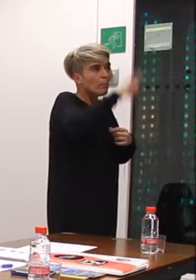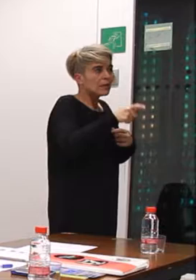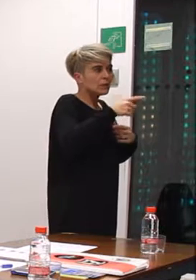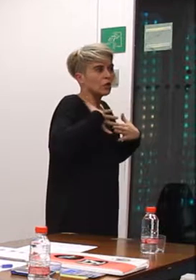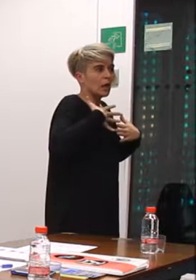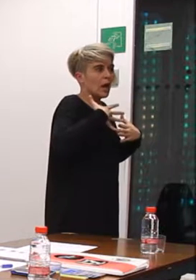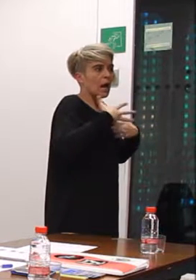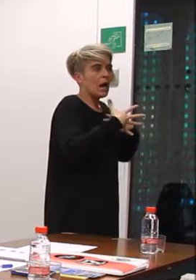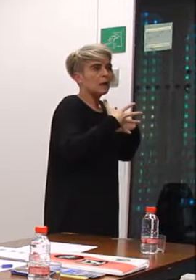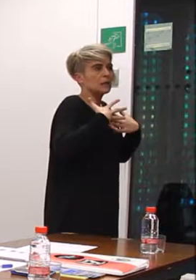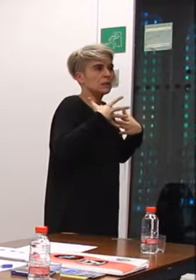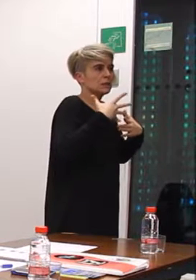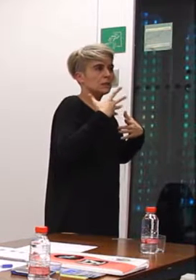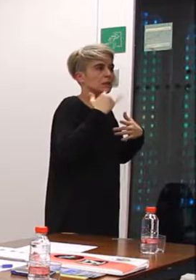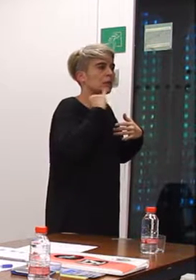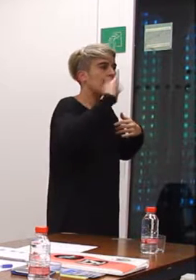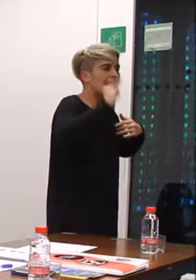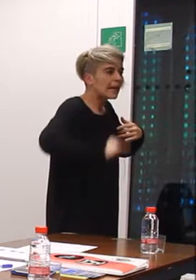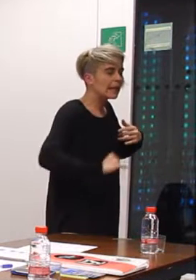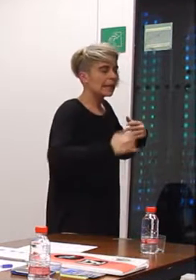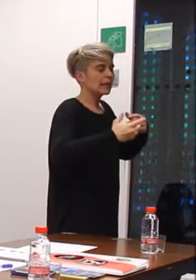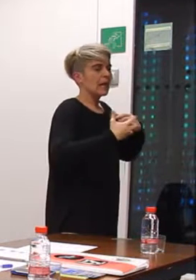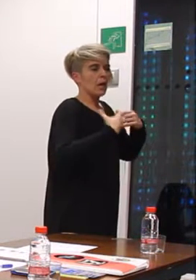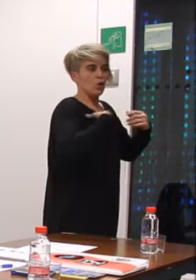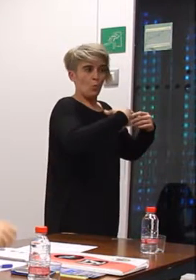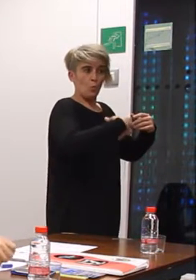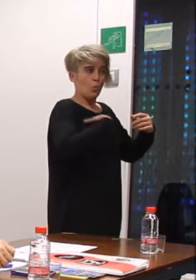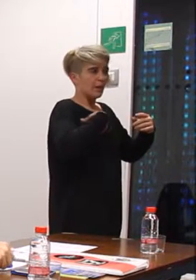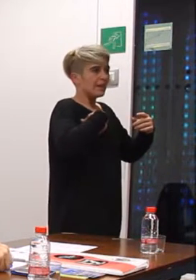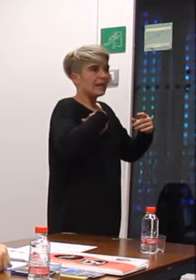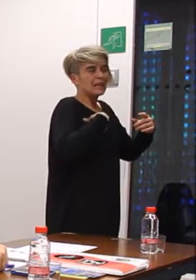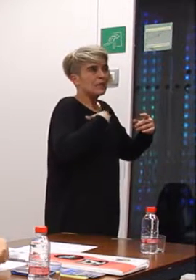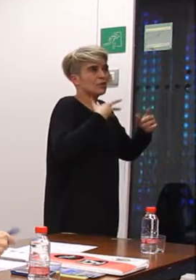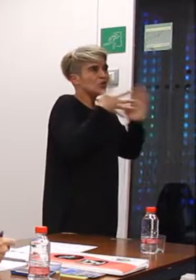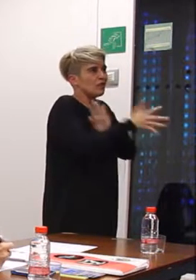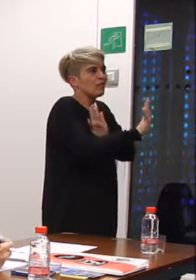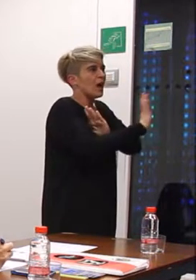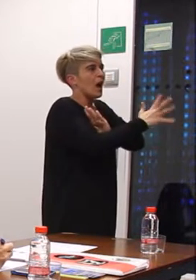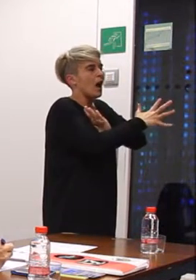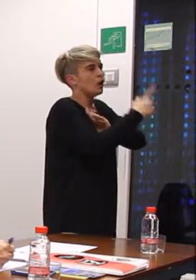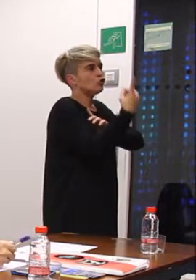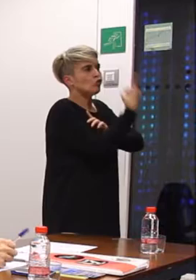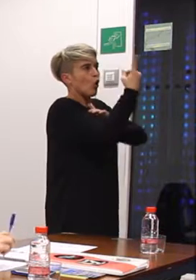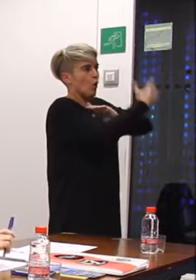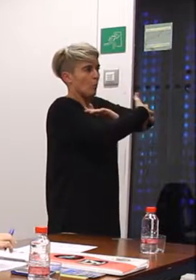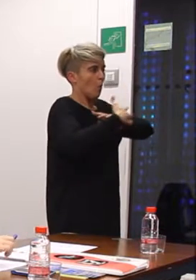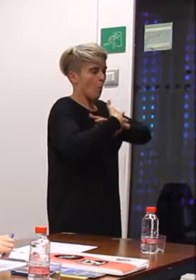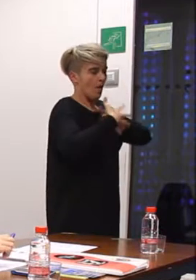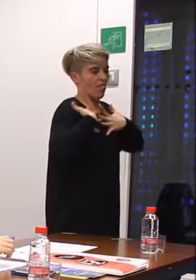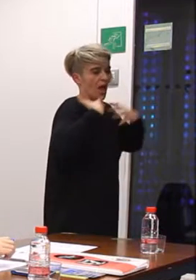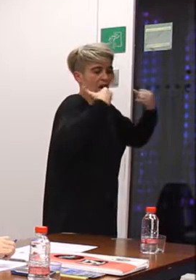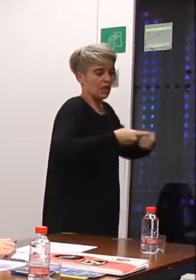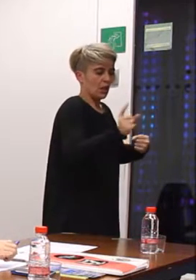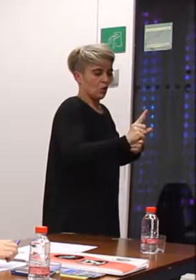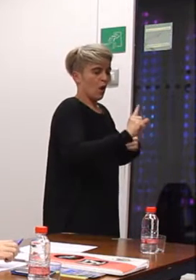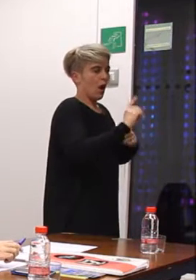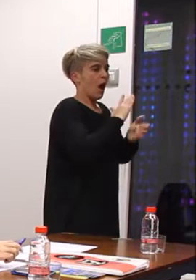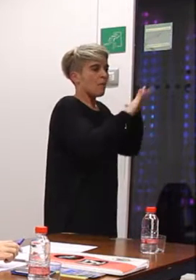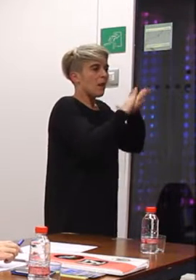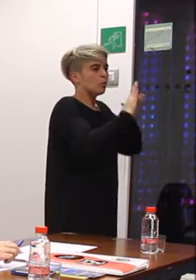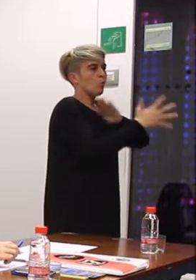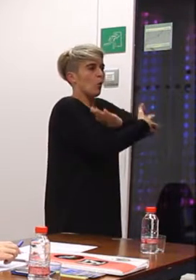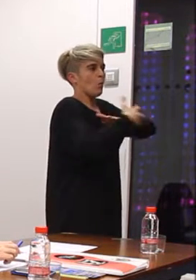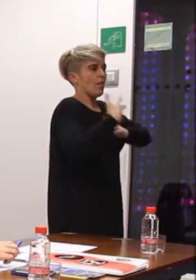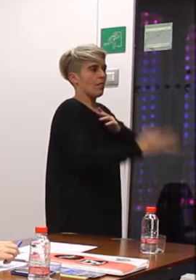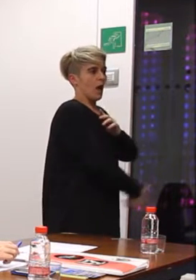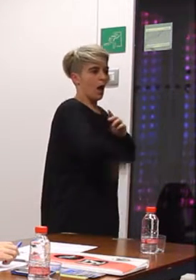de pobreza energética únicamente, ¿no? Estamos hablando de pobreza global. De hecho, las personas que padecen pobreza energética son las personas